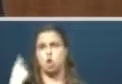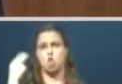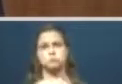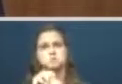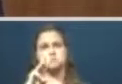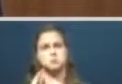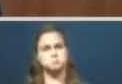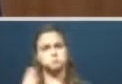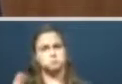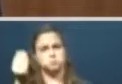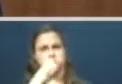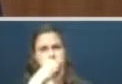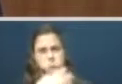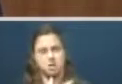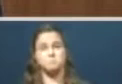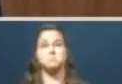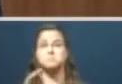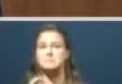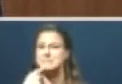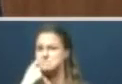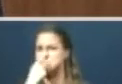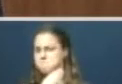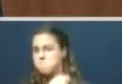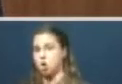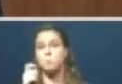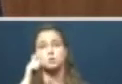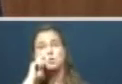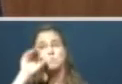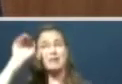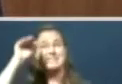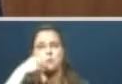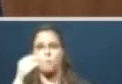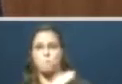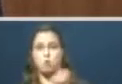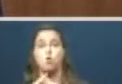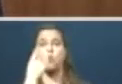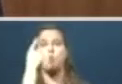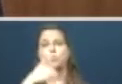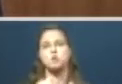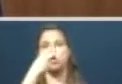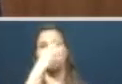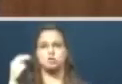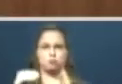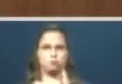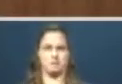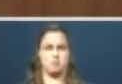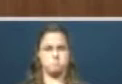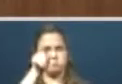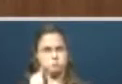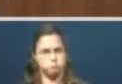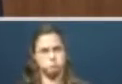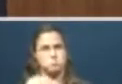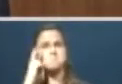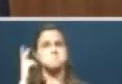en particular este ha sido nuestro mejor año en turistas extranjeros con más de 1.200.000 visitantes lo que representó